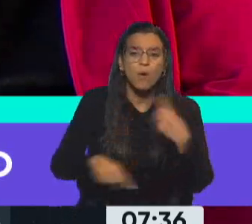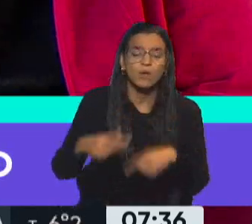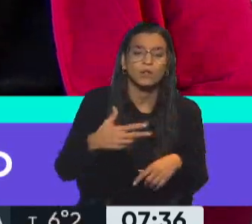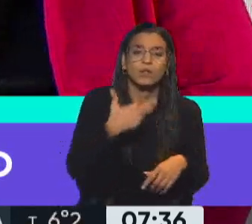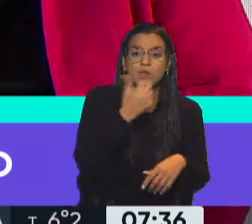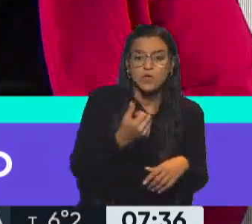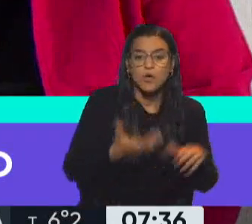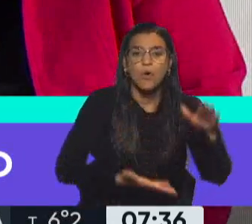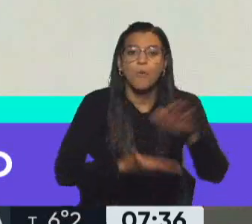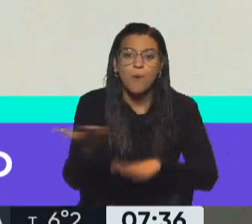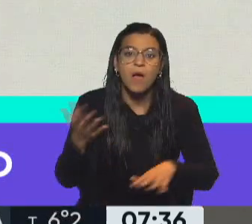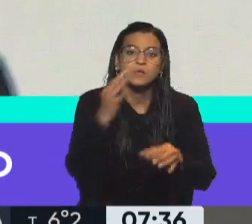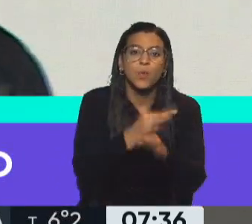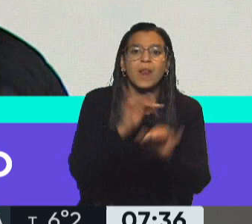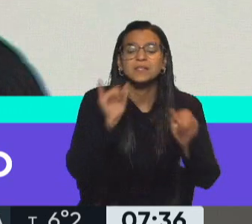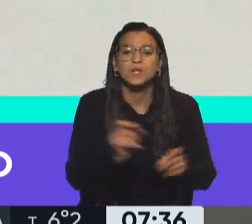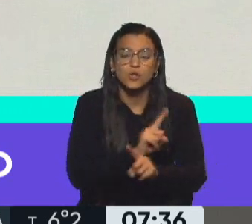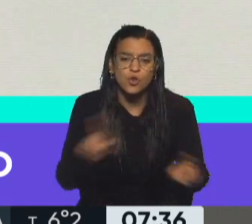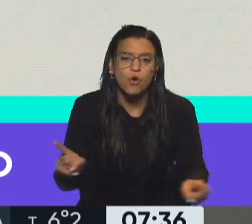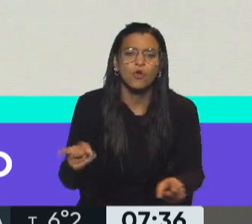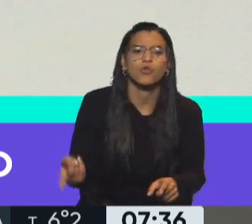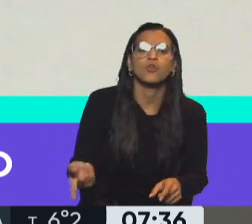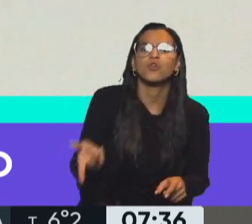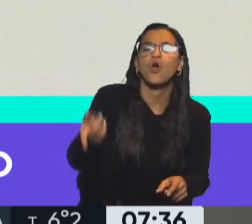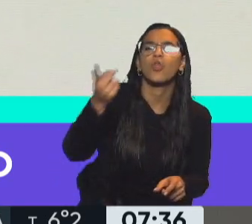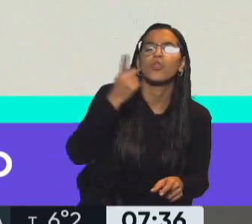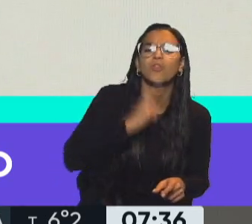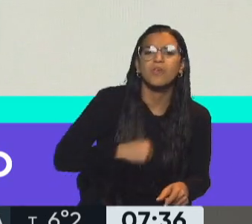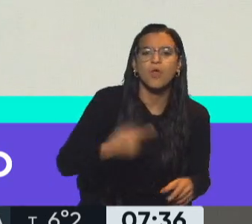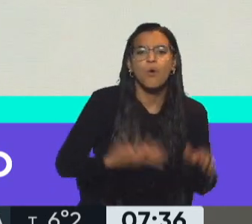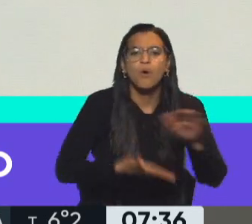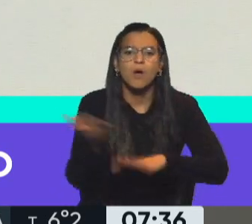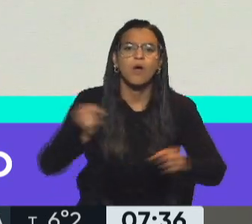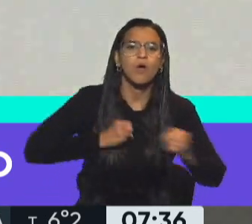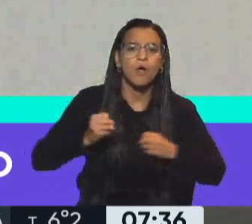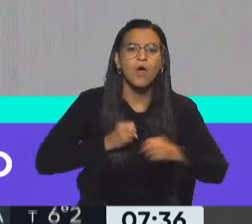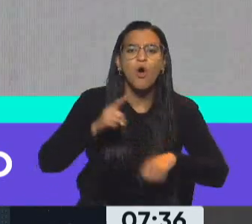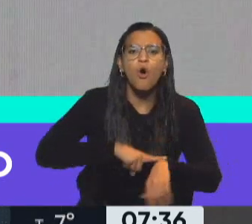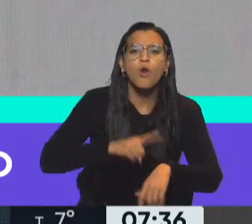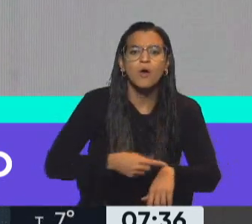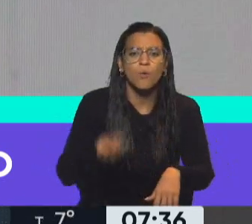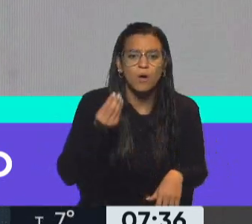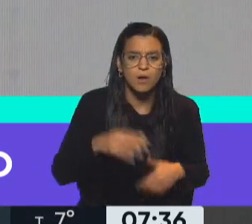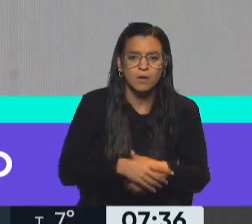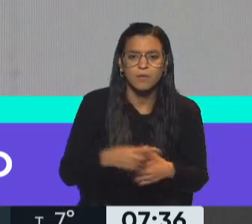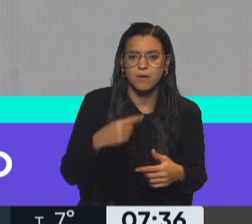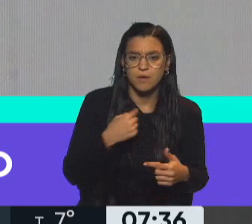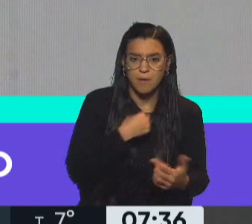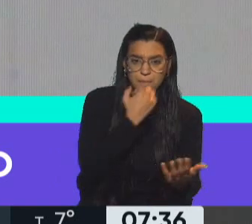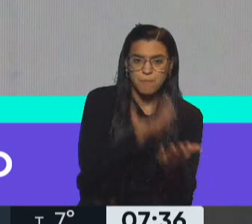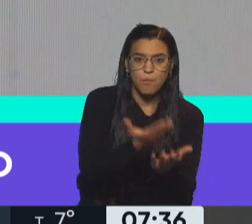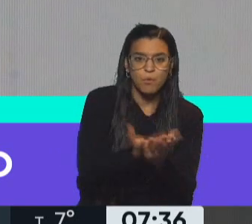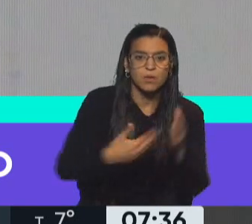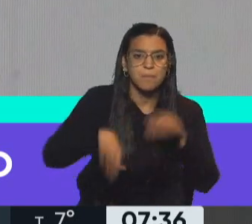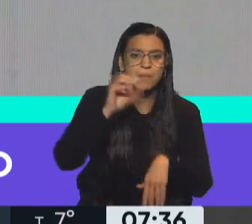la escuela y cuándo no. Nos dijeron cuándo salir a correr, a qué hora. Nuestra propuesta más importante